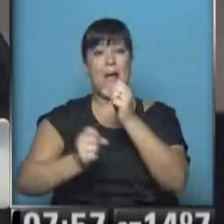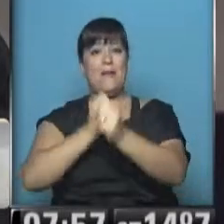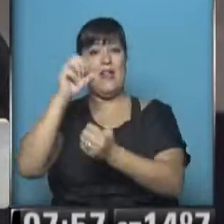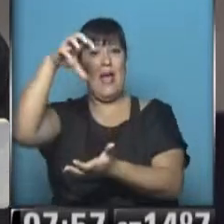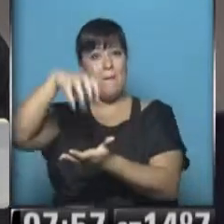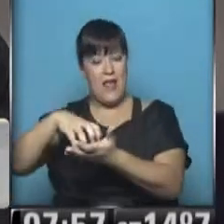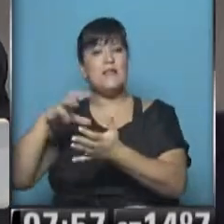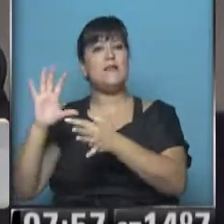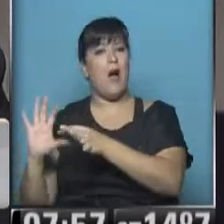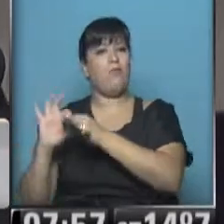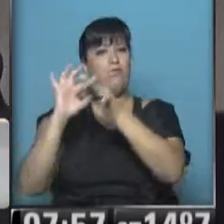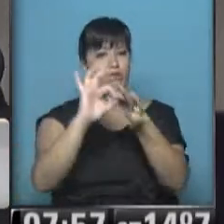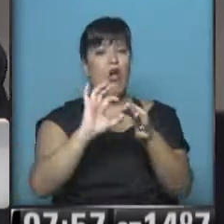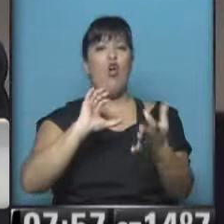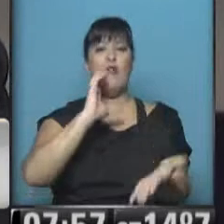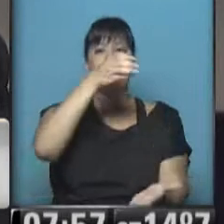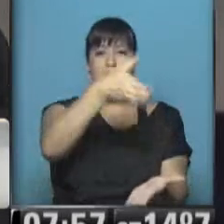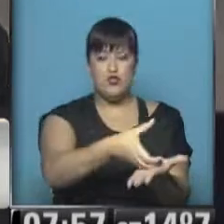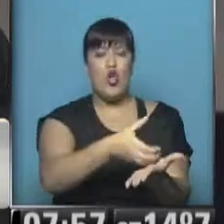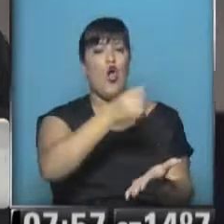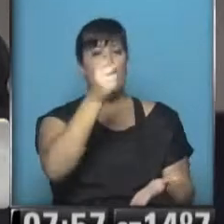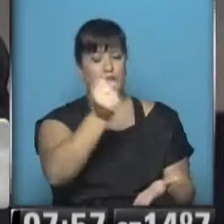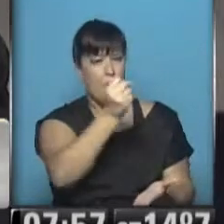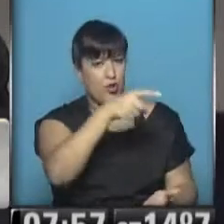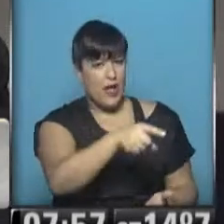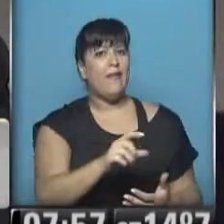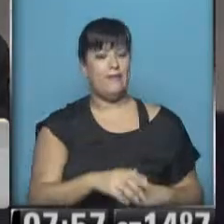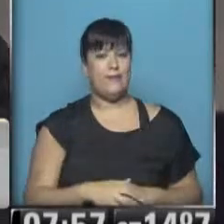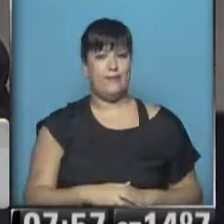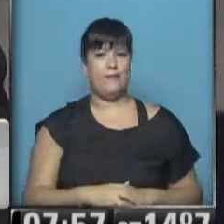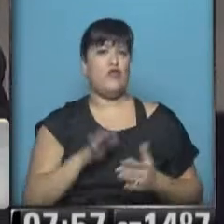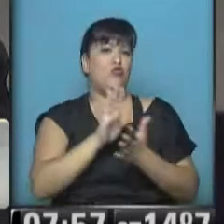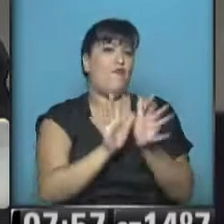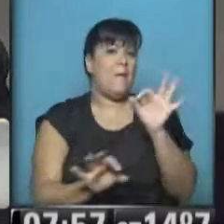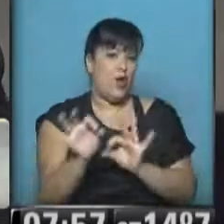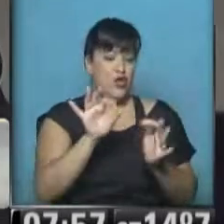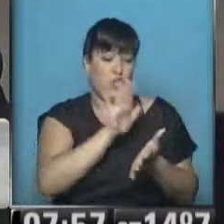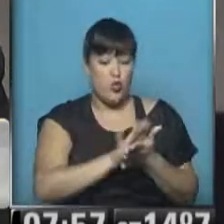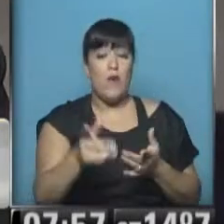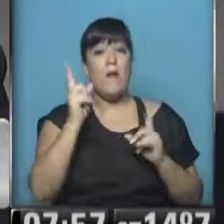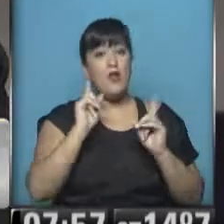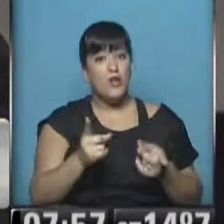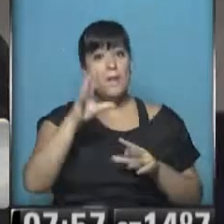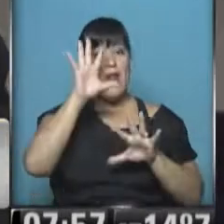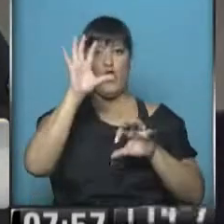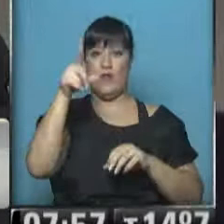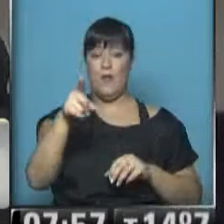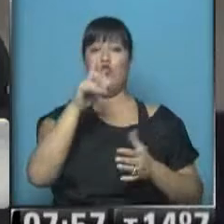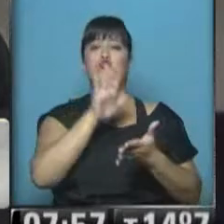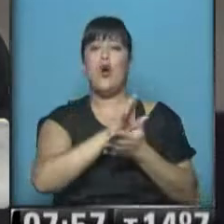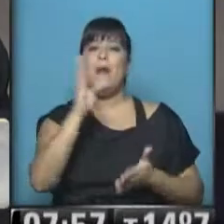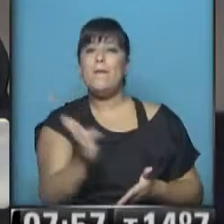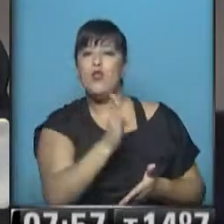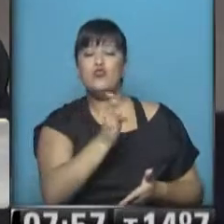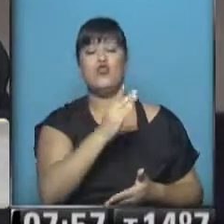con una inversión un aporte importante en este tipo de proyectos recordemos lourdes que además la producción de 'sale